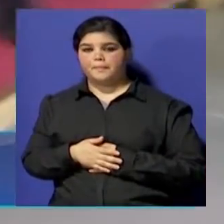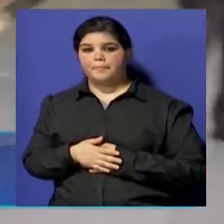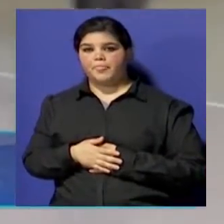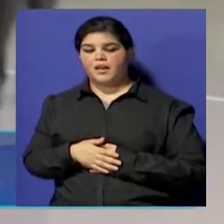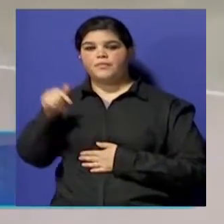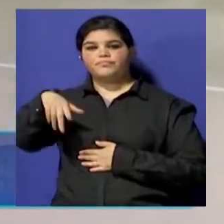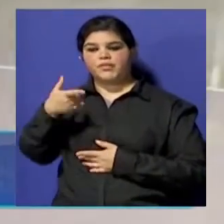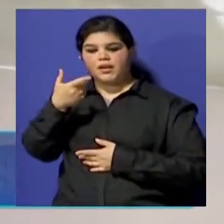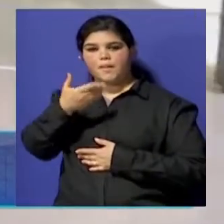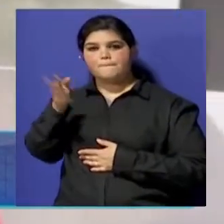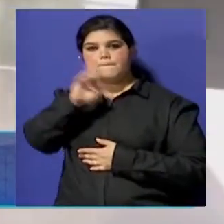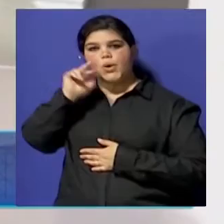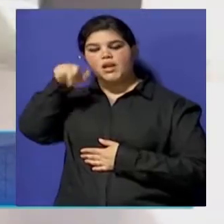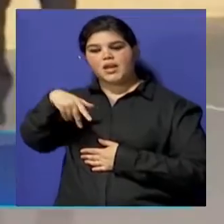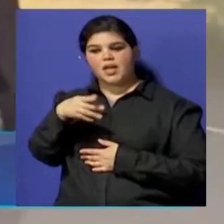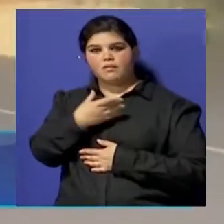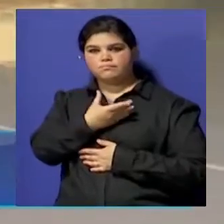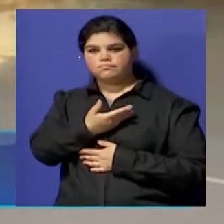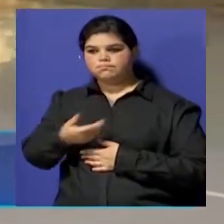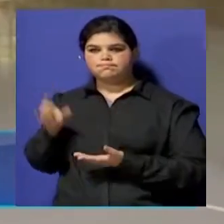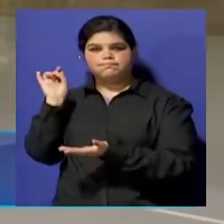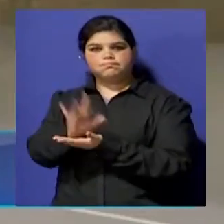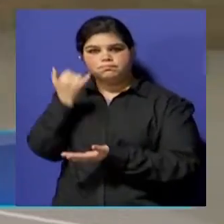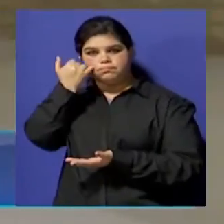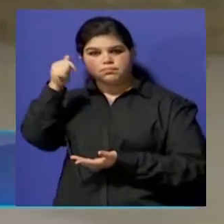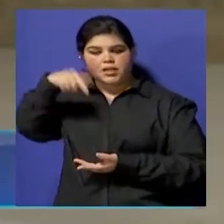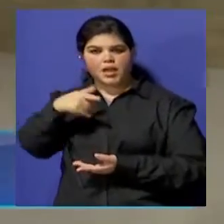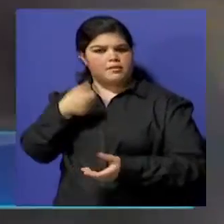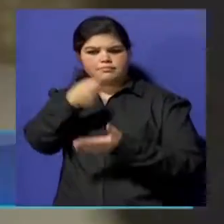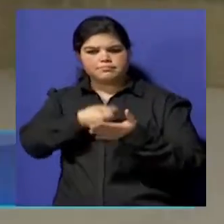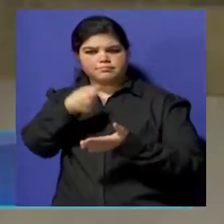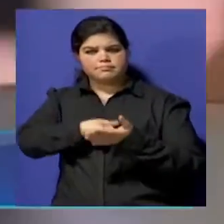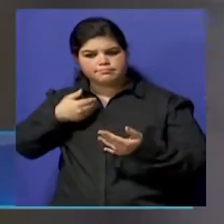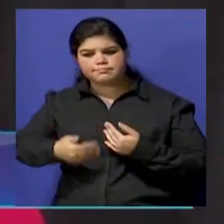Apenas destituida, Dilma Rousseff prometió volver y seguir luchando.